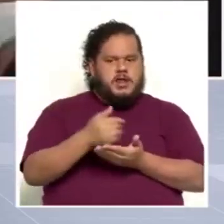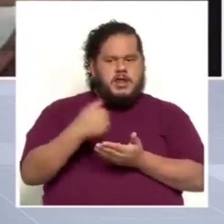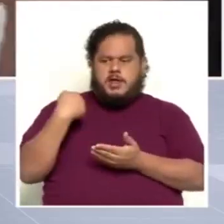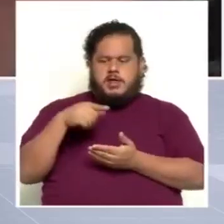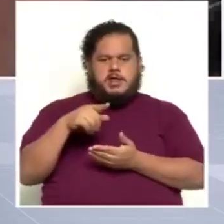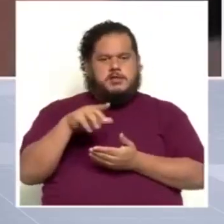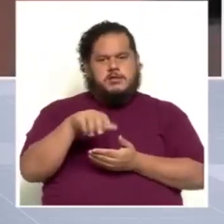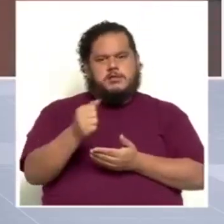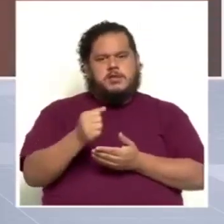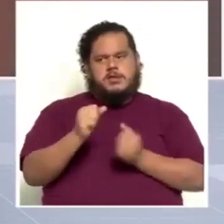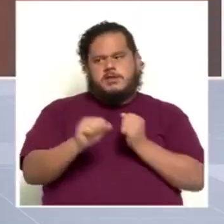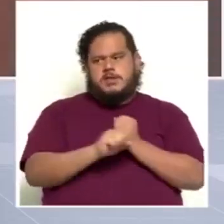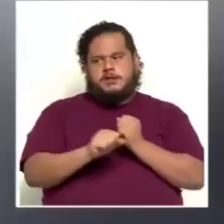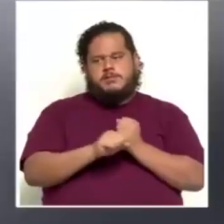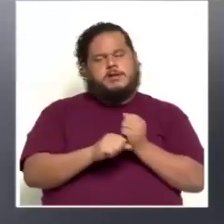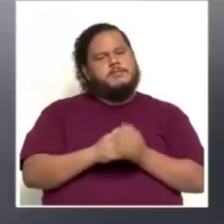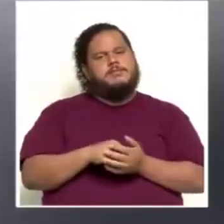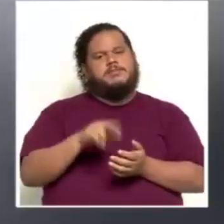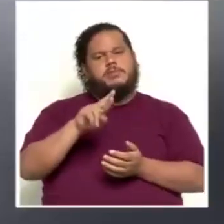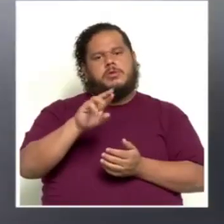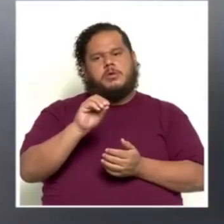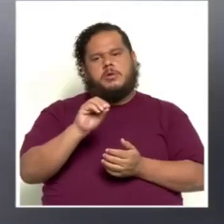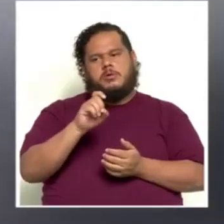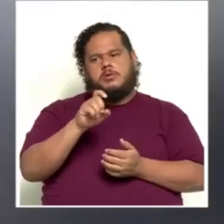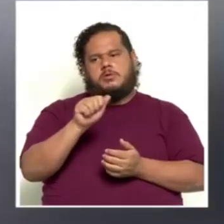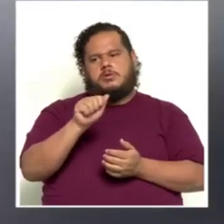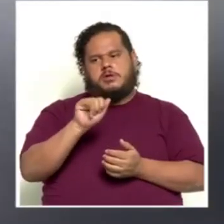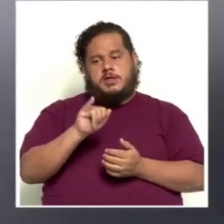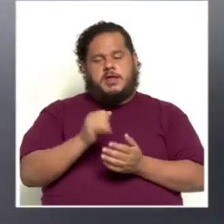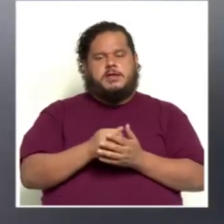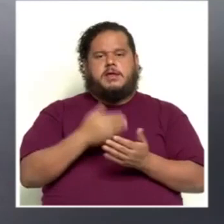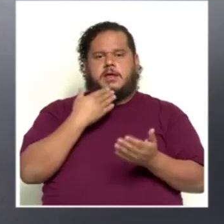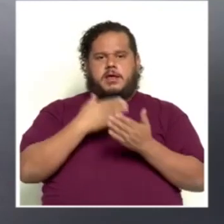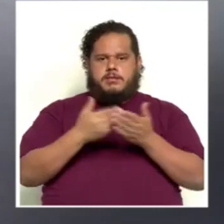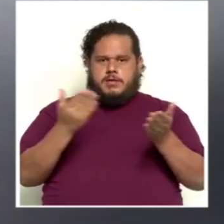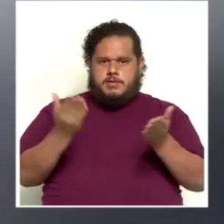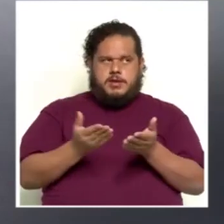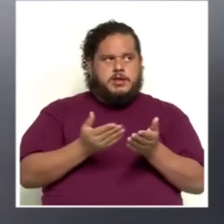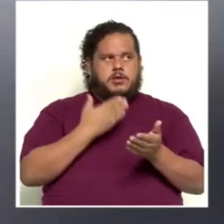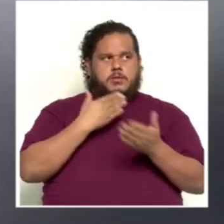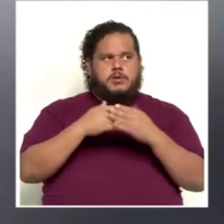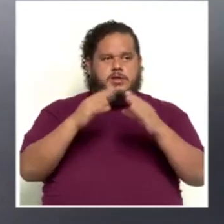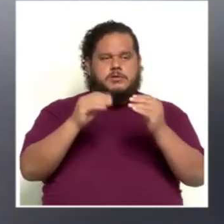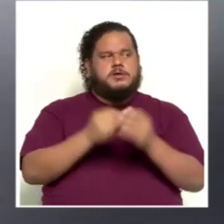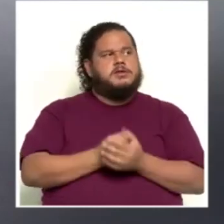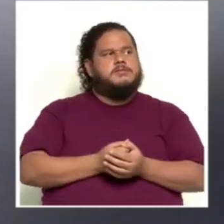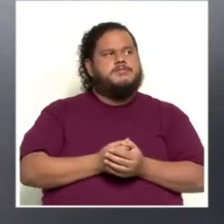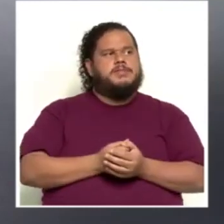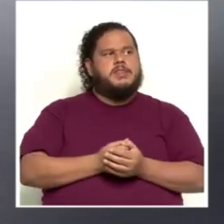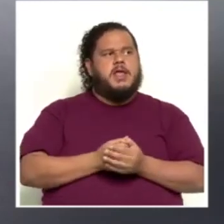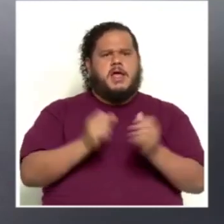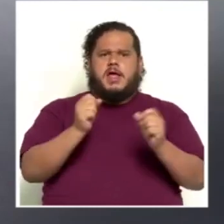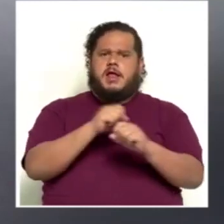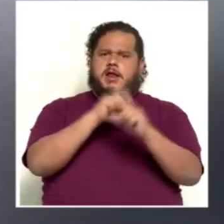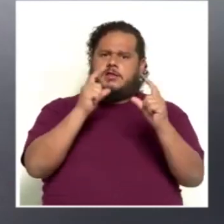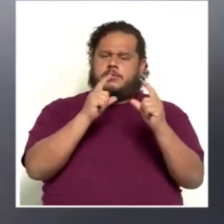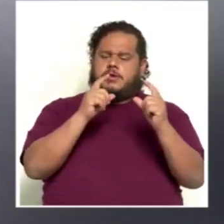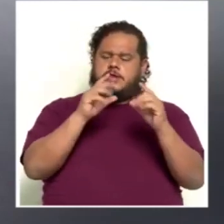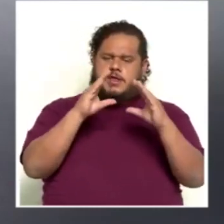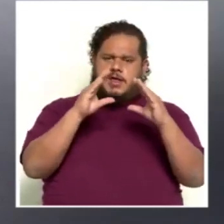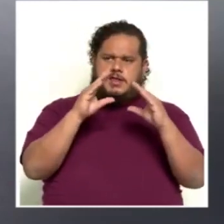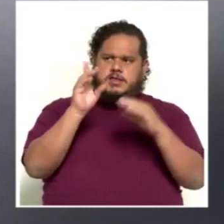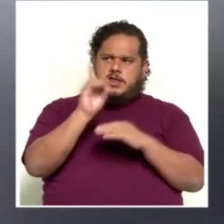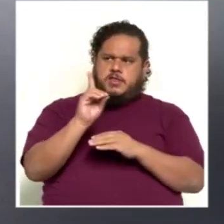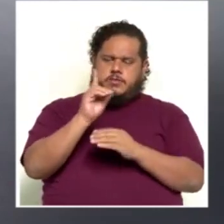campaña. Roxay, bienvenido, buenas noches. Buenas noches. La sorpresa de la noche, la sorpresa